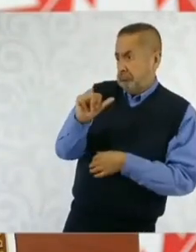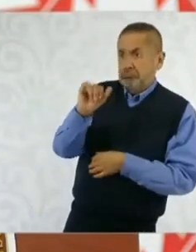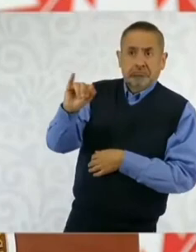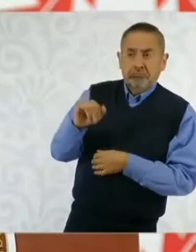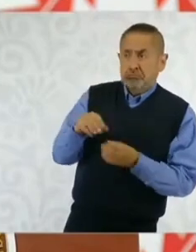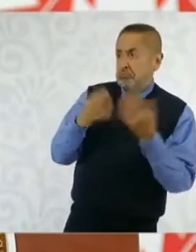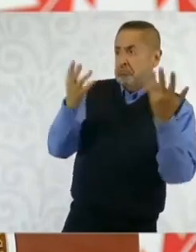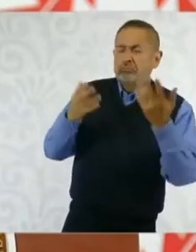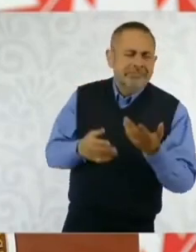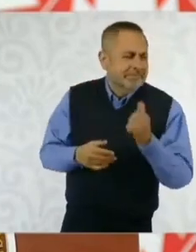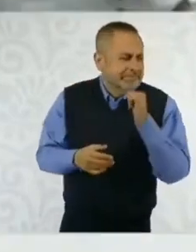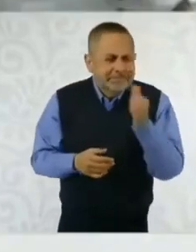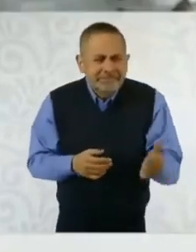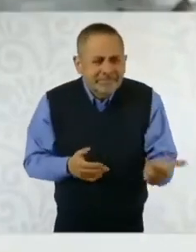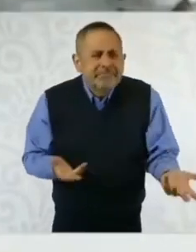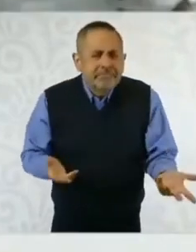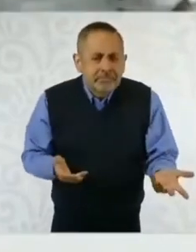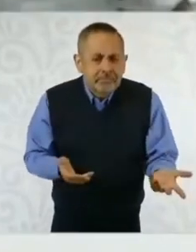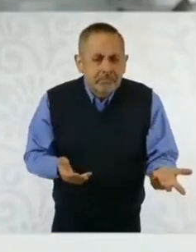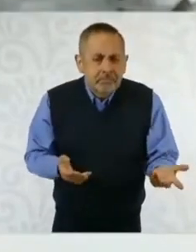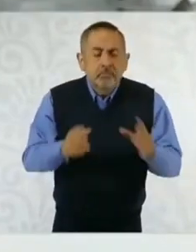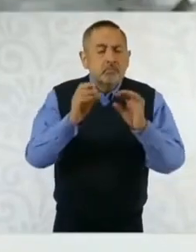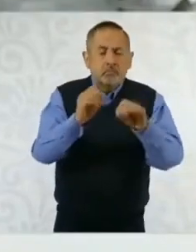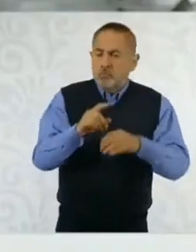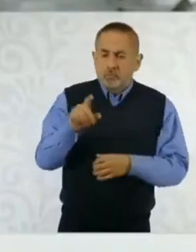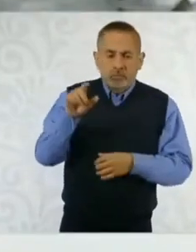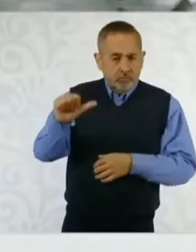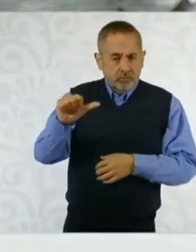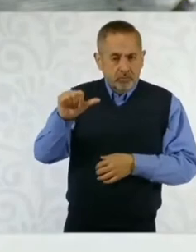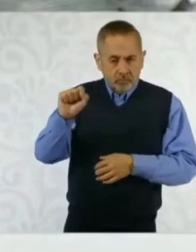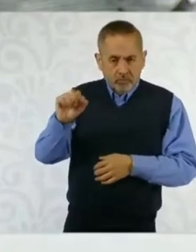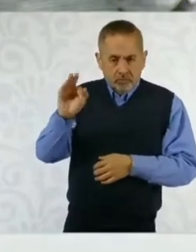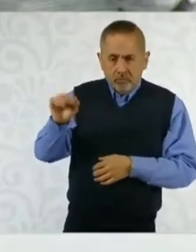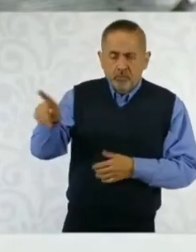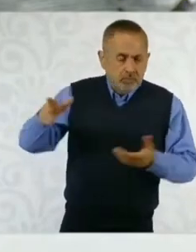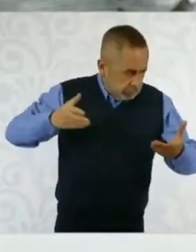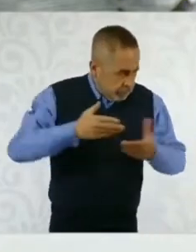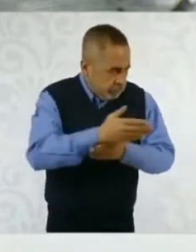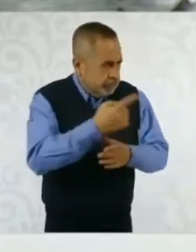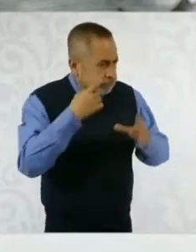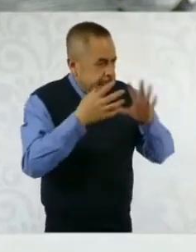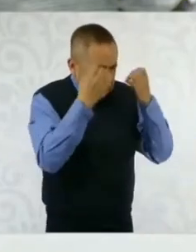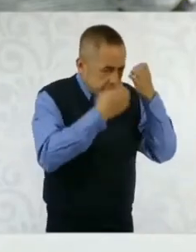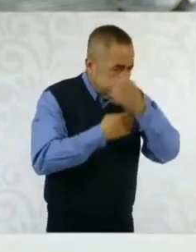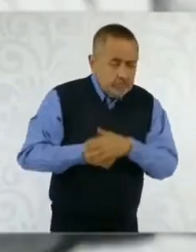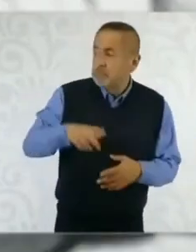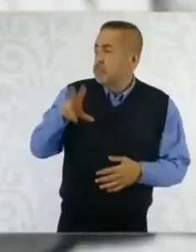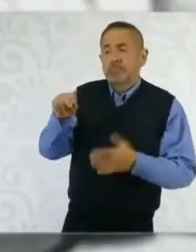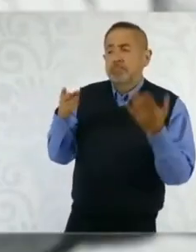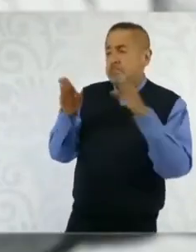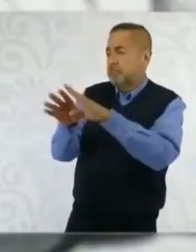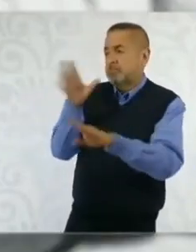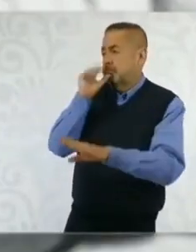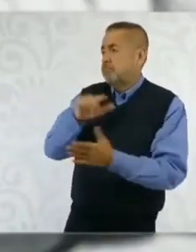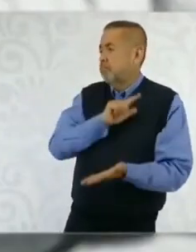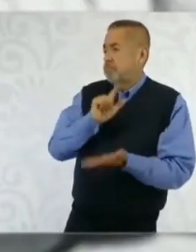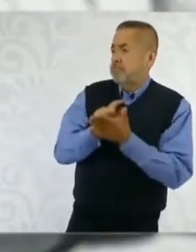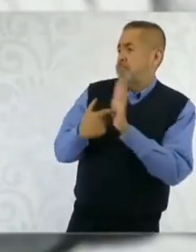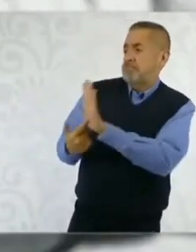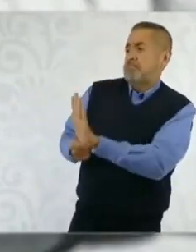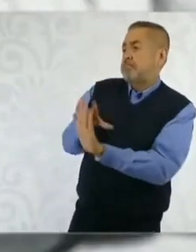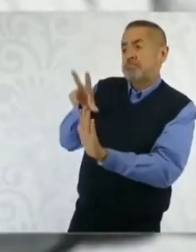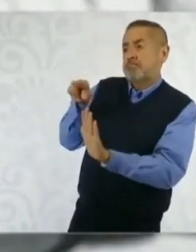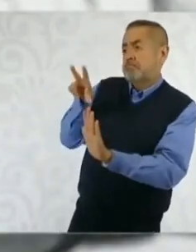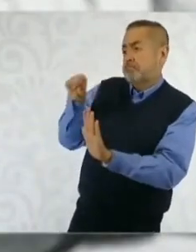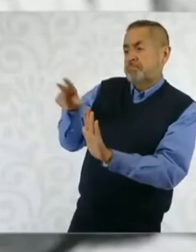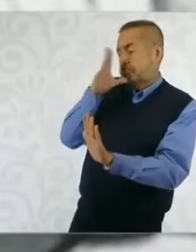¿O por qué no dicen que no permitían que entrara la Auditoría Superior de la Federación a hacer auditorías?